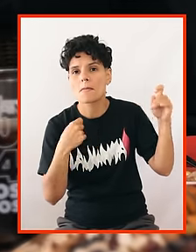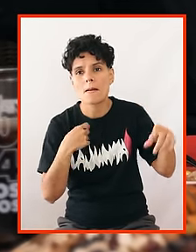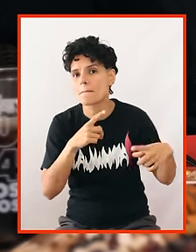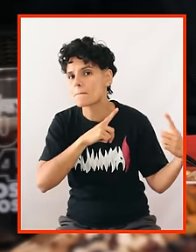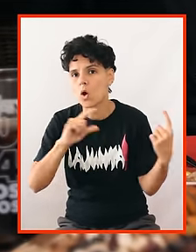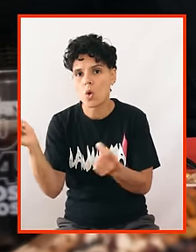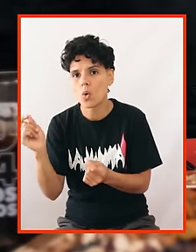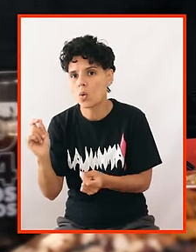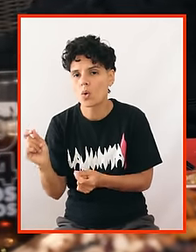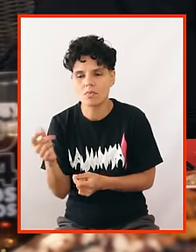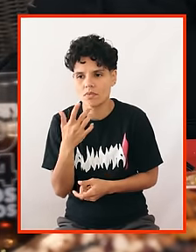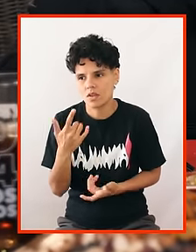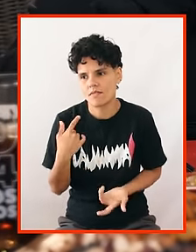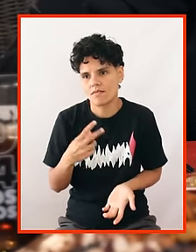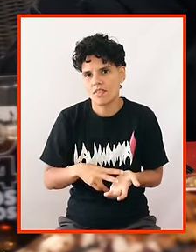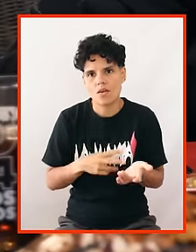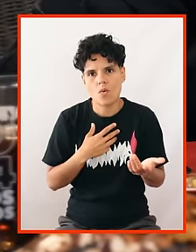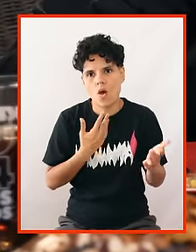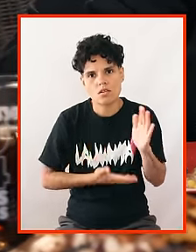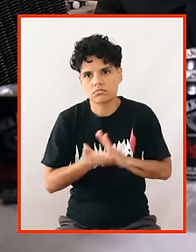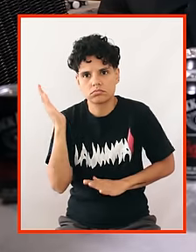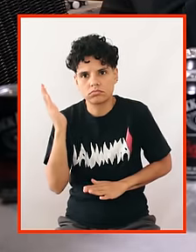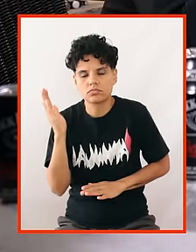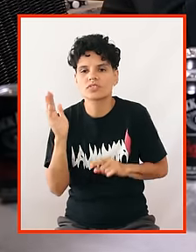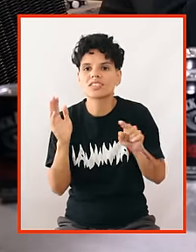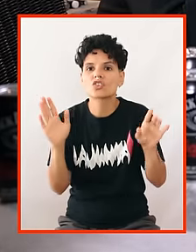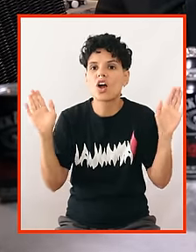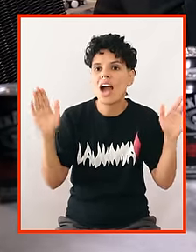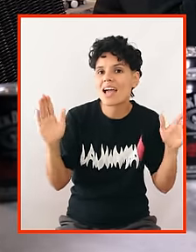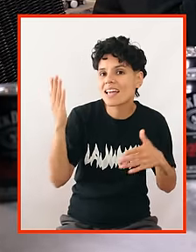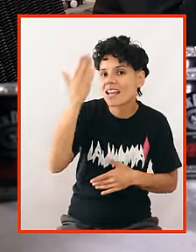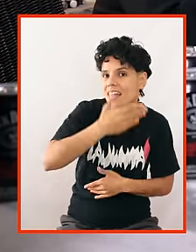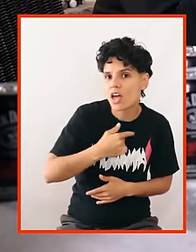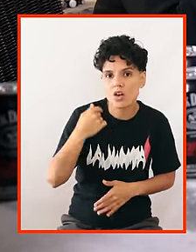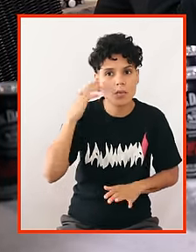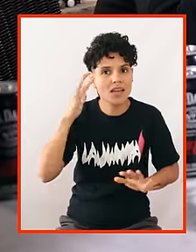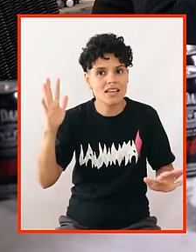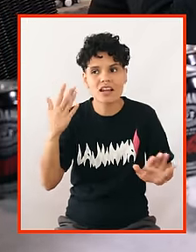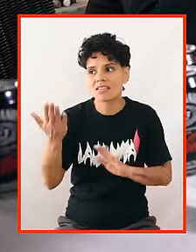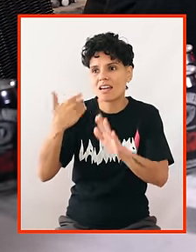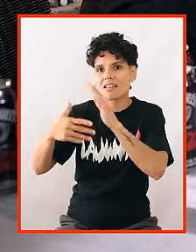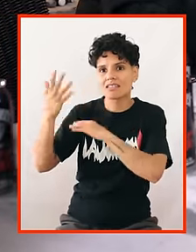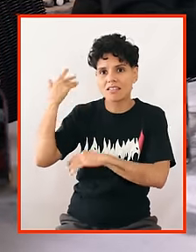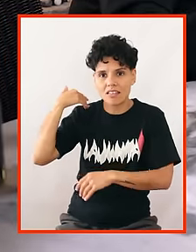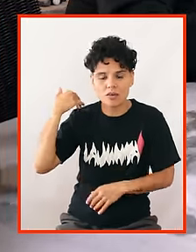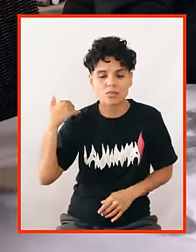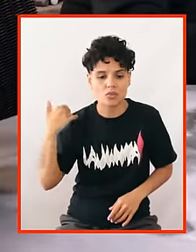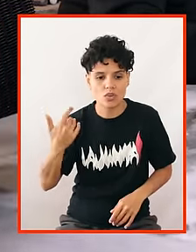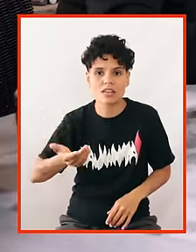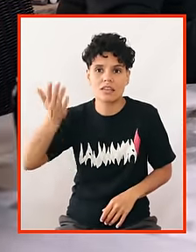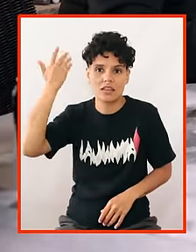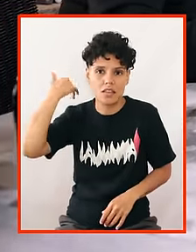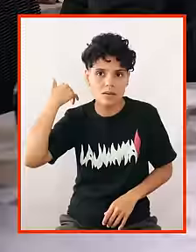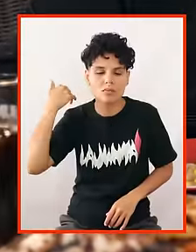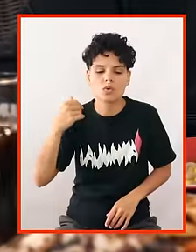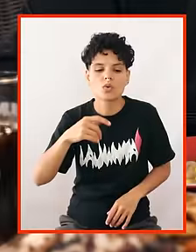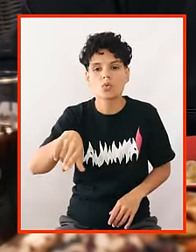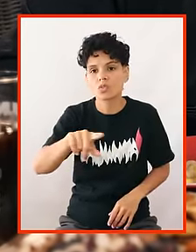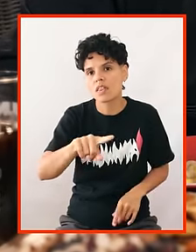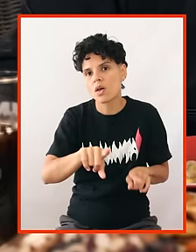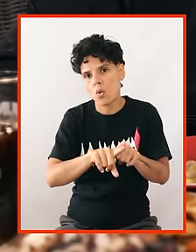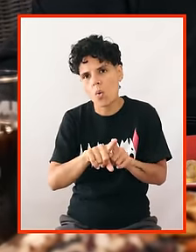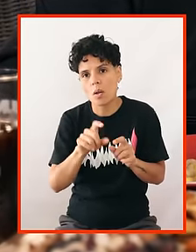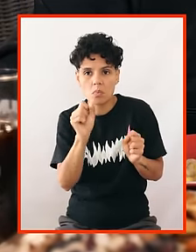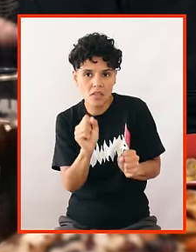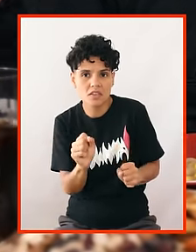cueva, dejaron todo. O sea, eso les pasó a los Ángeles Negros, imagínate. En la época de Germain, te estoy contando.